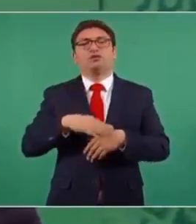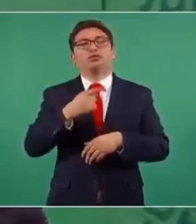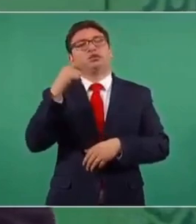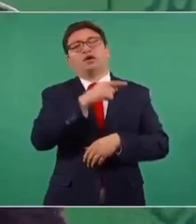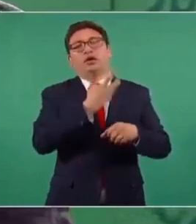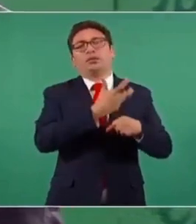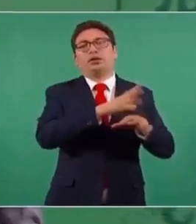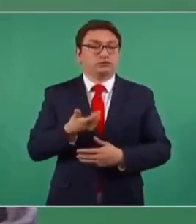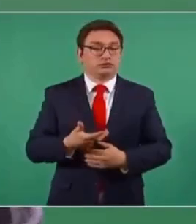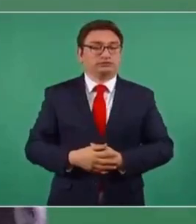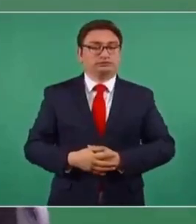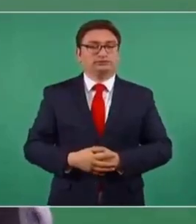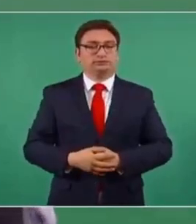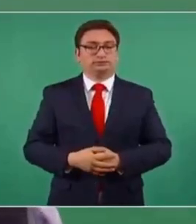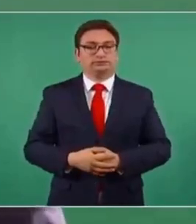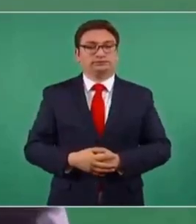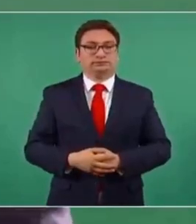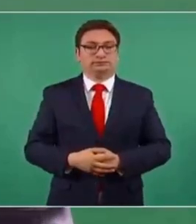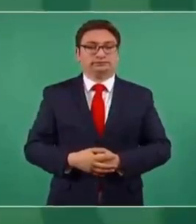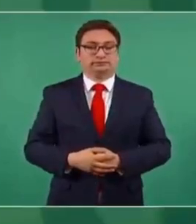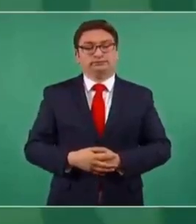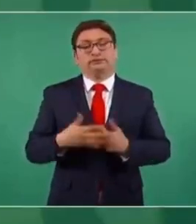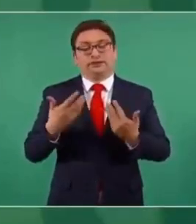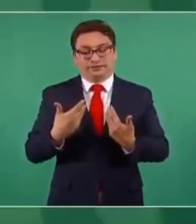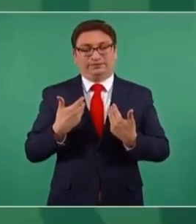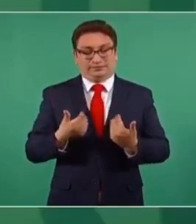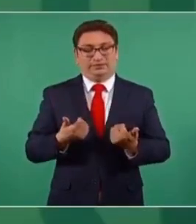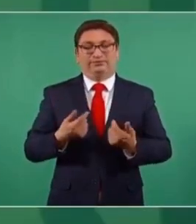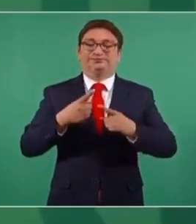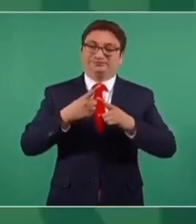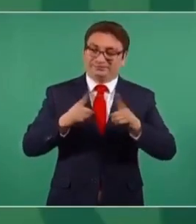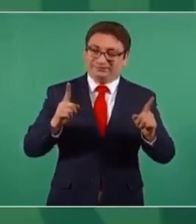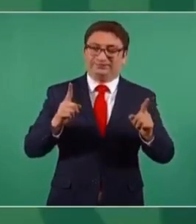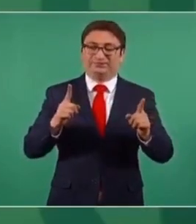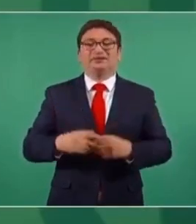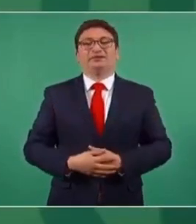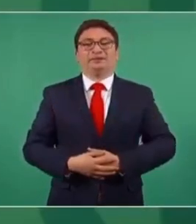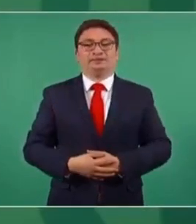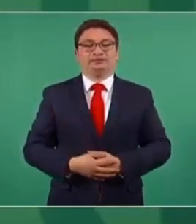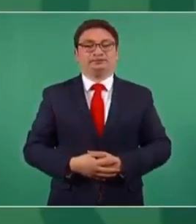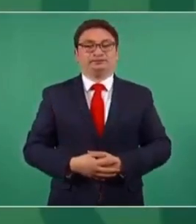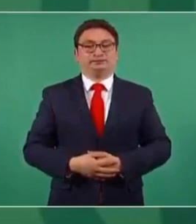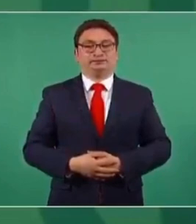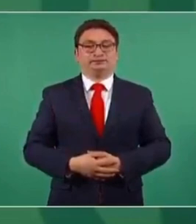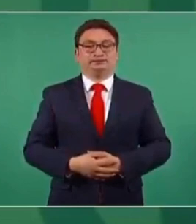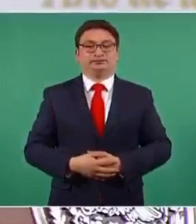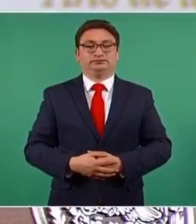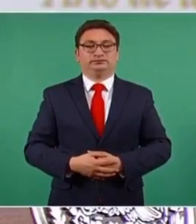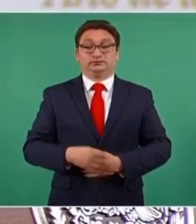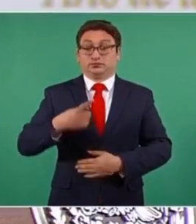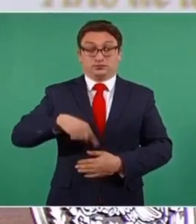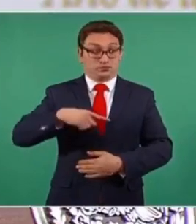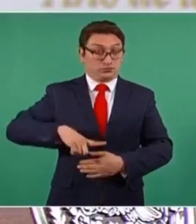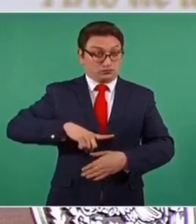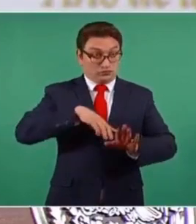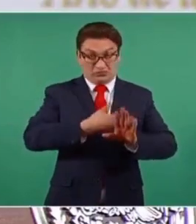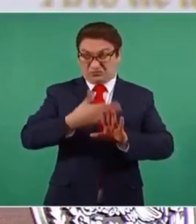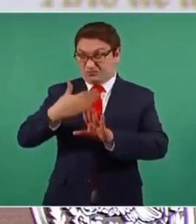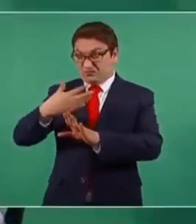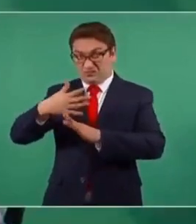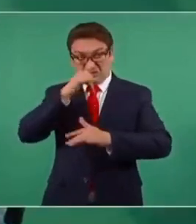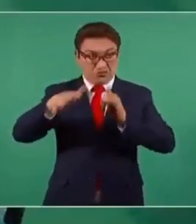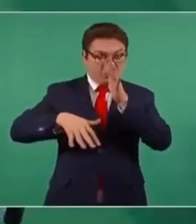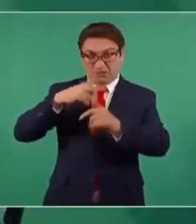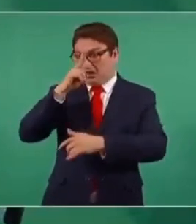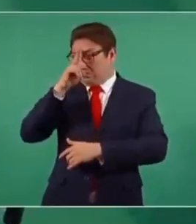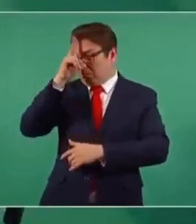qué los detienen allá y por qué aquí no? Entonces, es distinto. Nosotros no perseguimos a nadie. No es mi